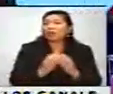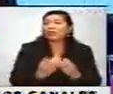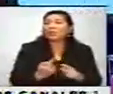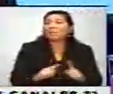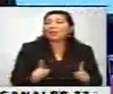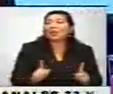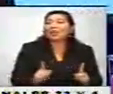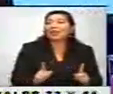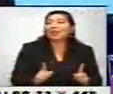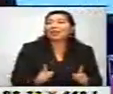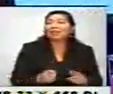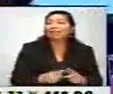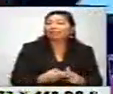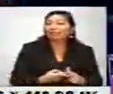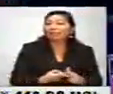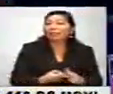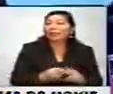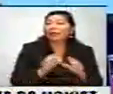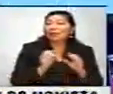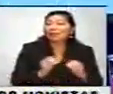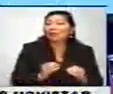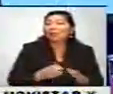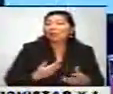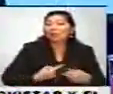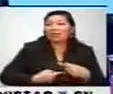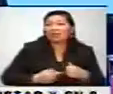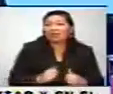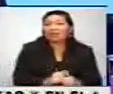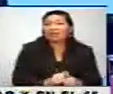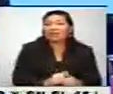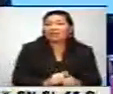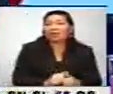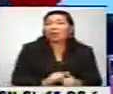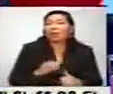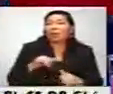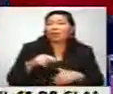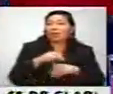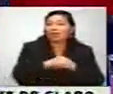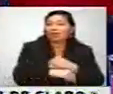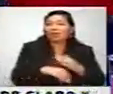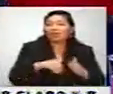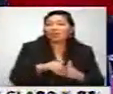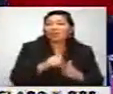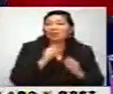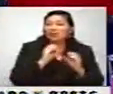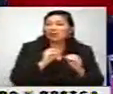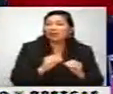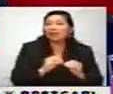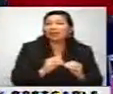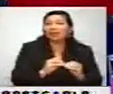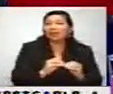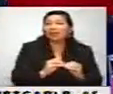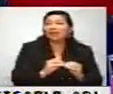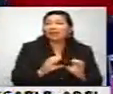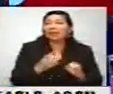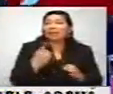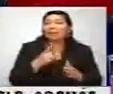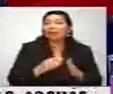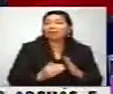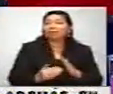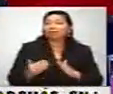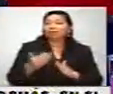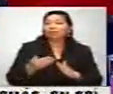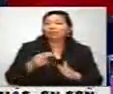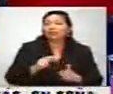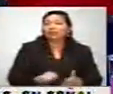pero creo que las iniciativas y las propuestas que pueden venir el Ejecutivo, el Jurado Nacional de Elecciones, son propuestas que están hechas para enriquecer